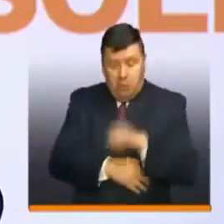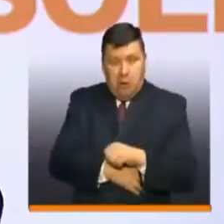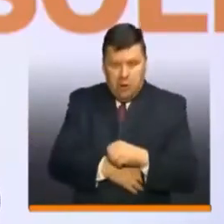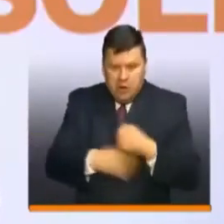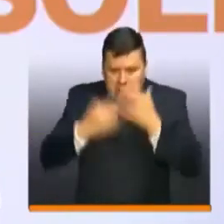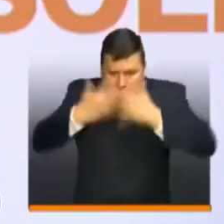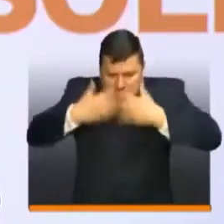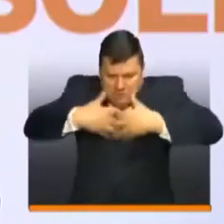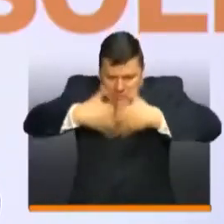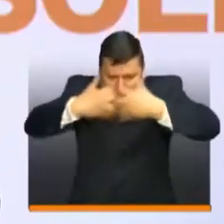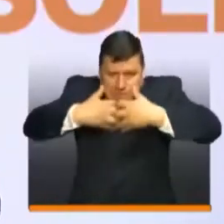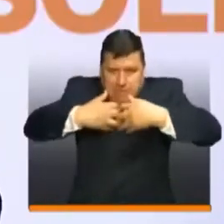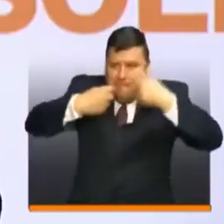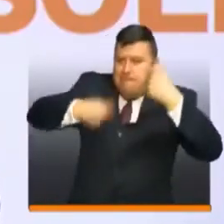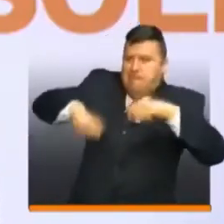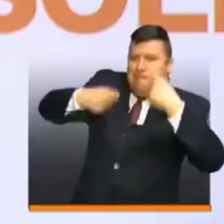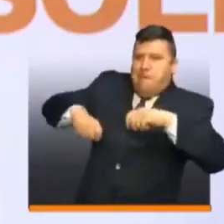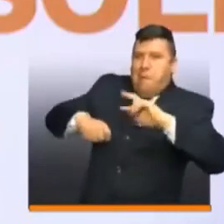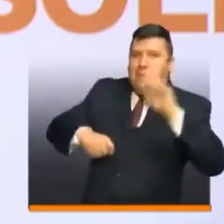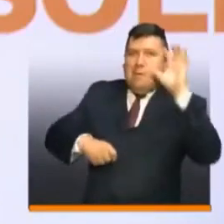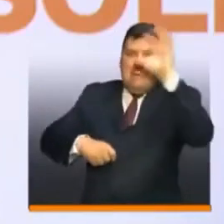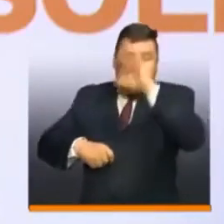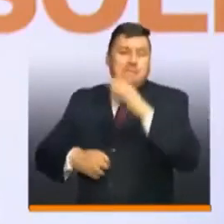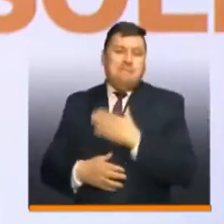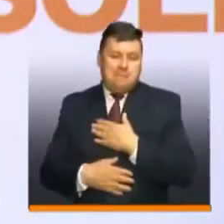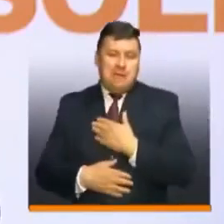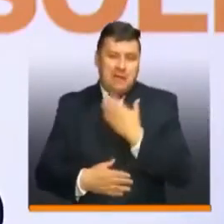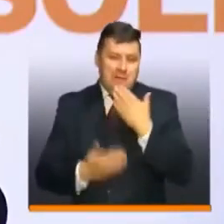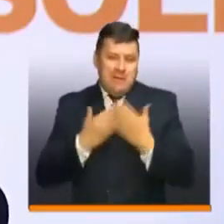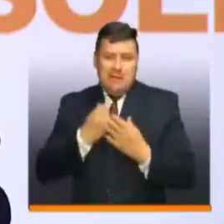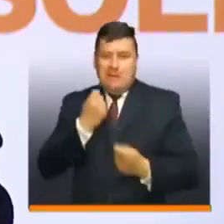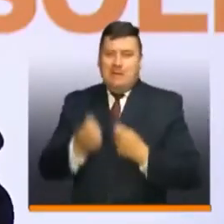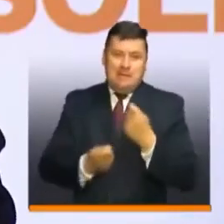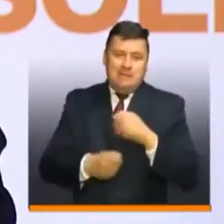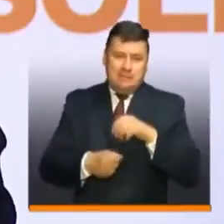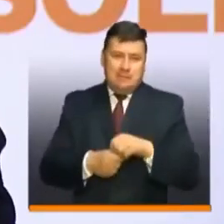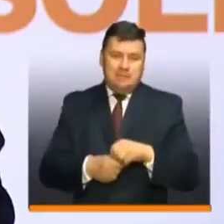fortalecer su capacidad productiva para abrir muchas más exportaciones en estos productos